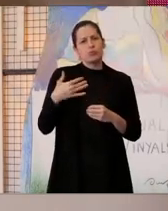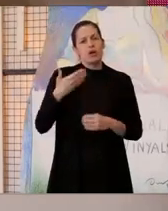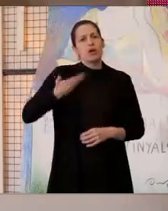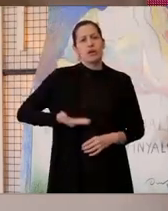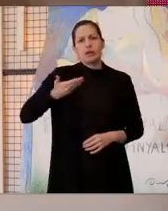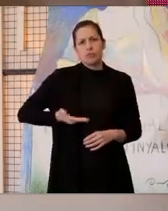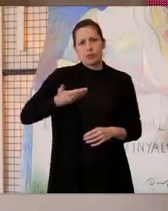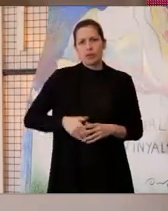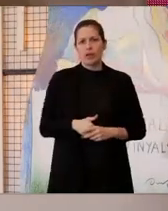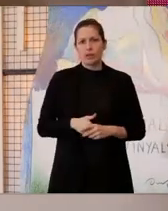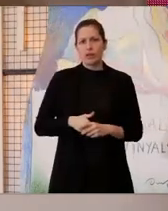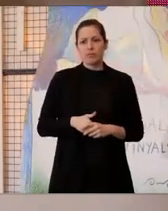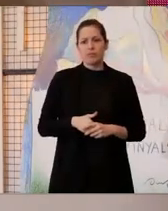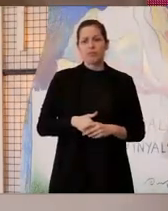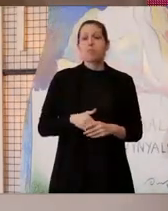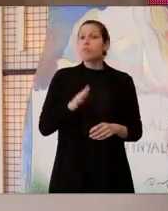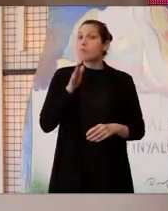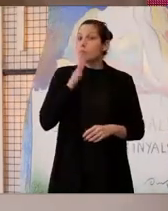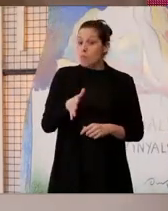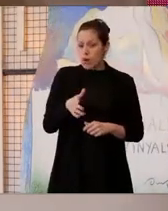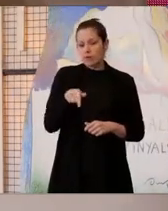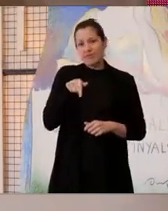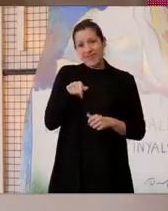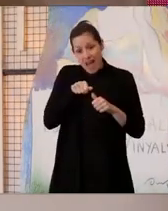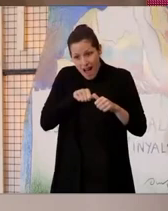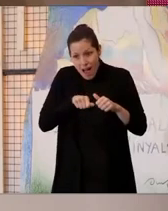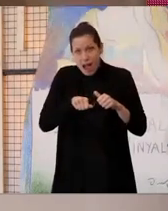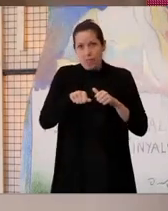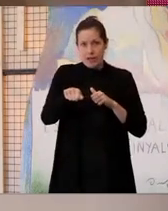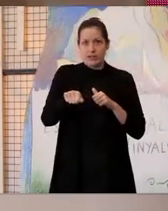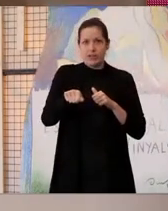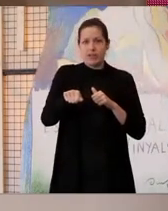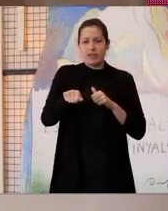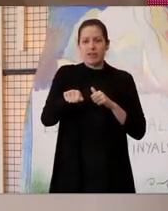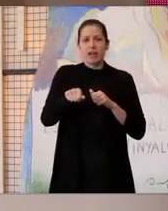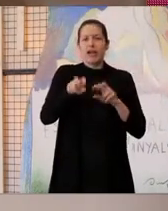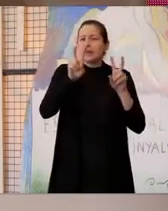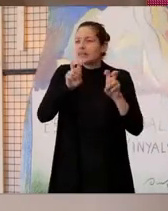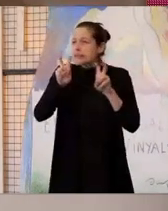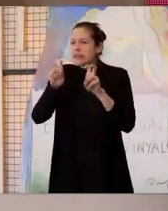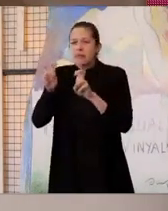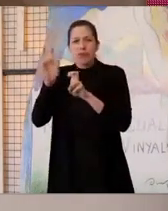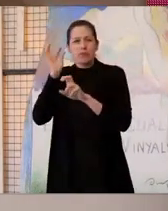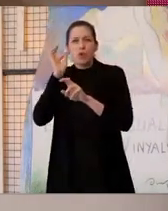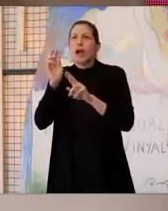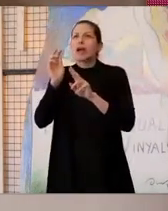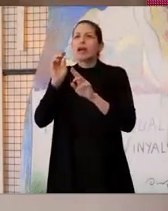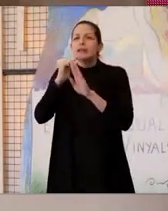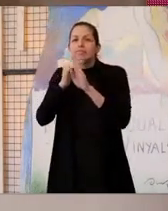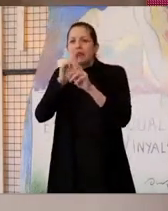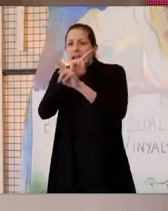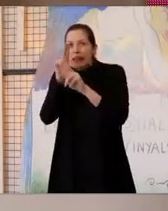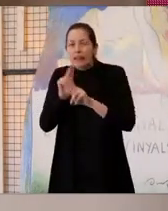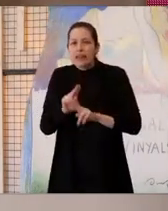porque se pusieron las cuestiones de las mujeres a nivel internacional en el máximo nivel como están Pues